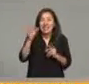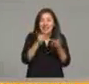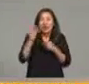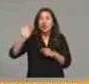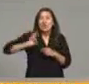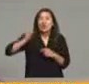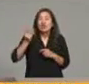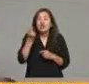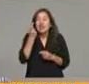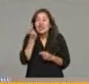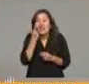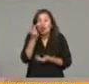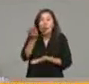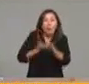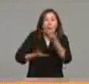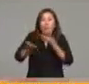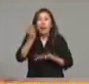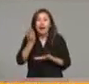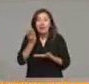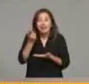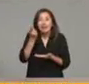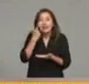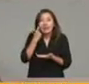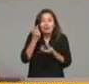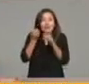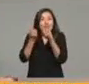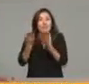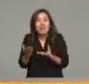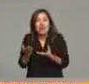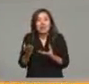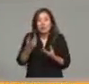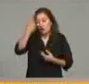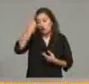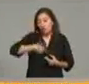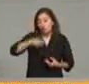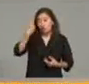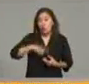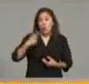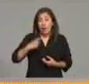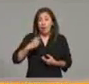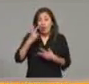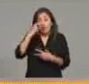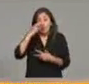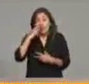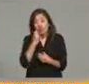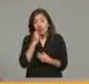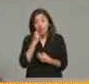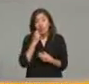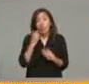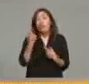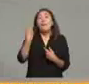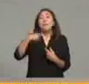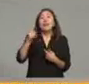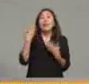se conviven porque uno está digamos porque tiene biología pero existe tiene existencia porque